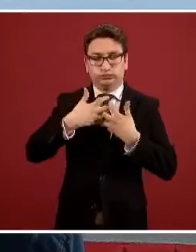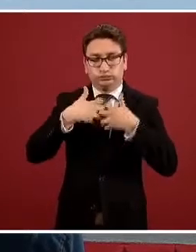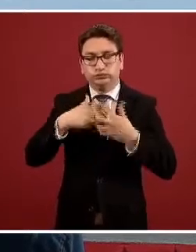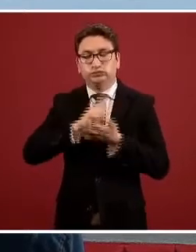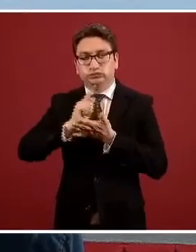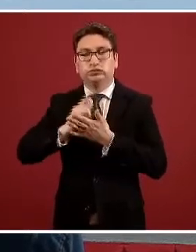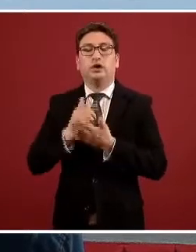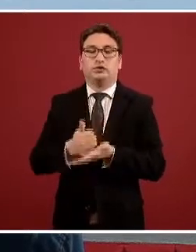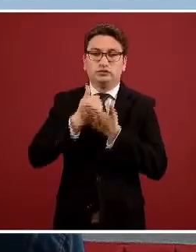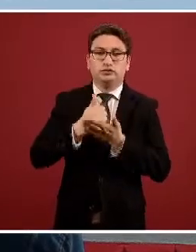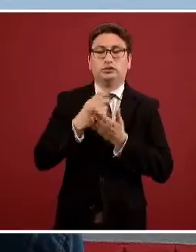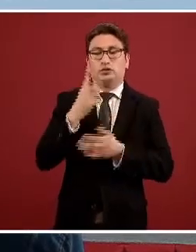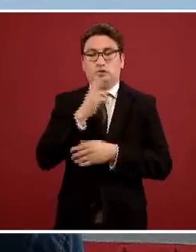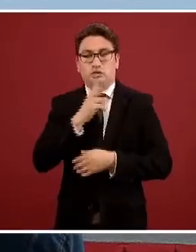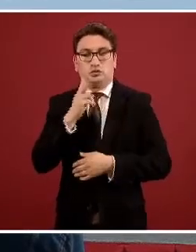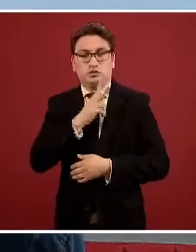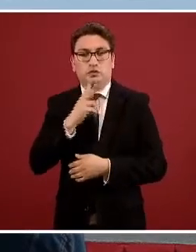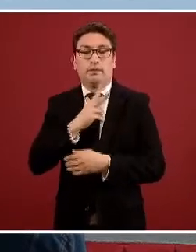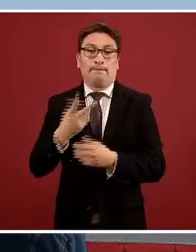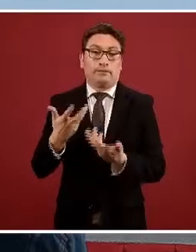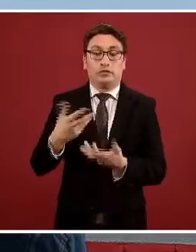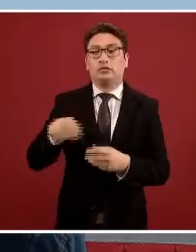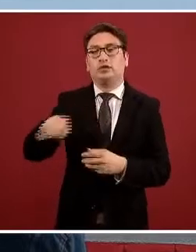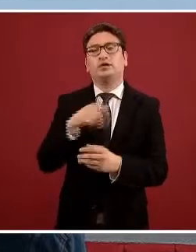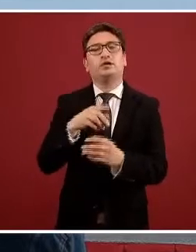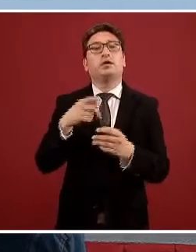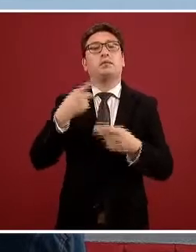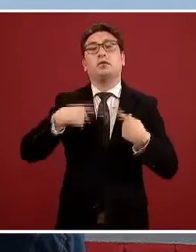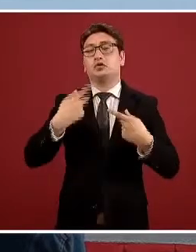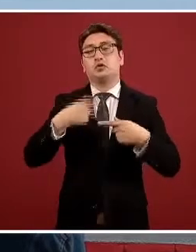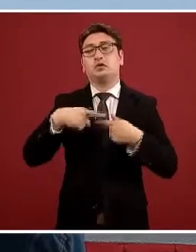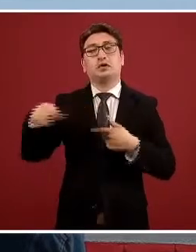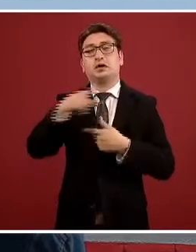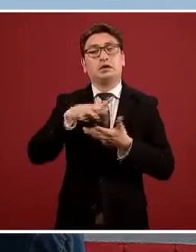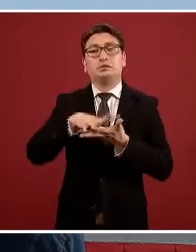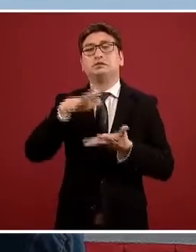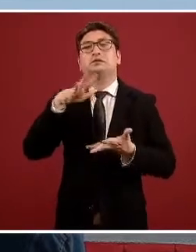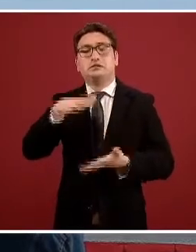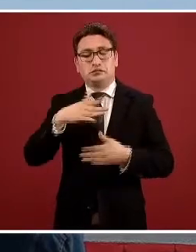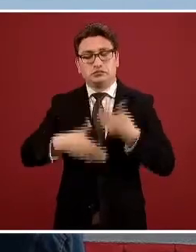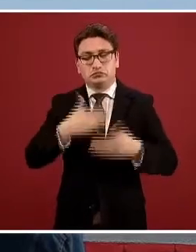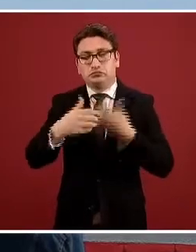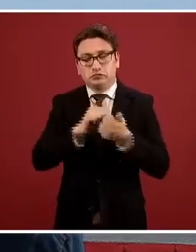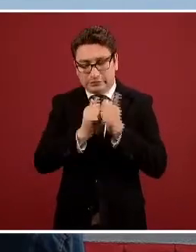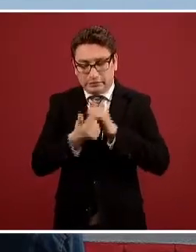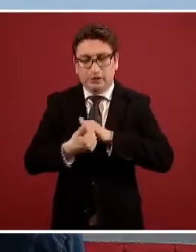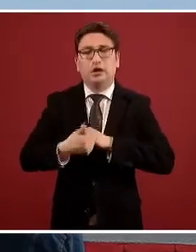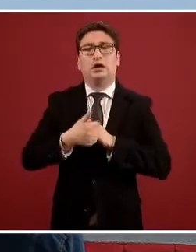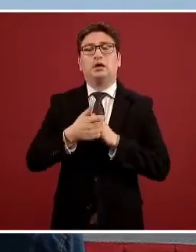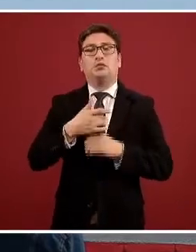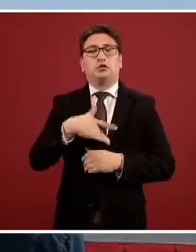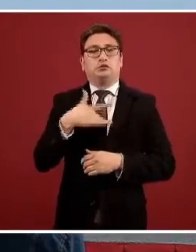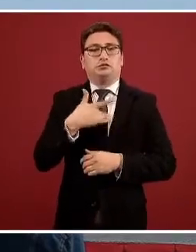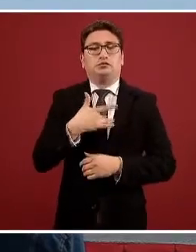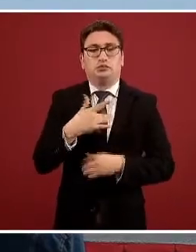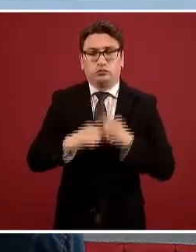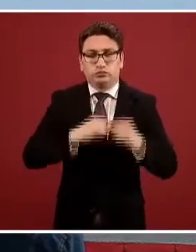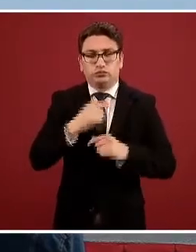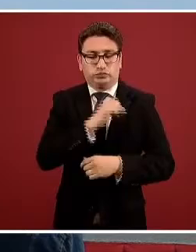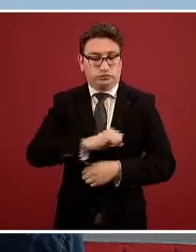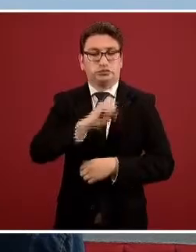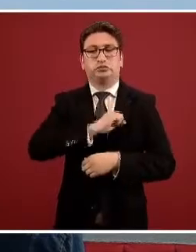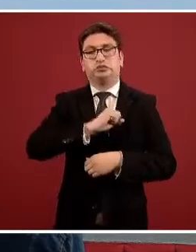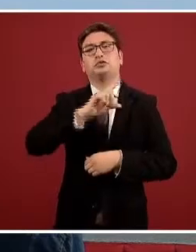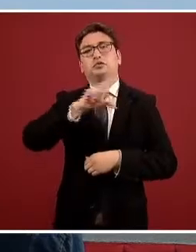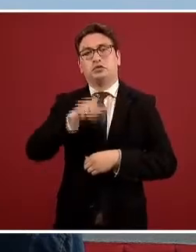asistida. Afortunadamente, la gran mayoría de ellas se empiezan a recuperar, pasan a estadios menos graves y eventualmente pueden darse de